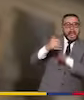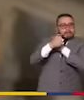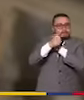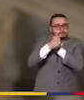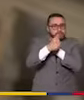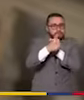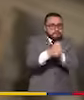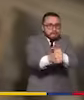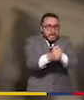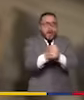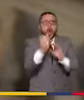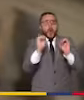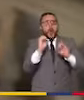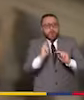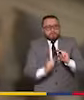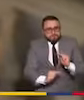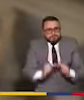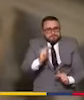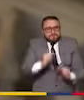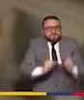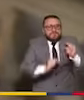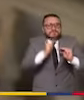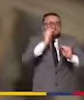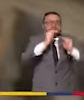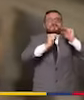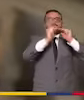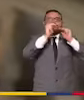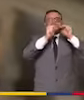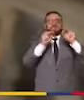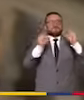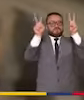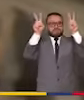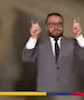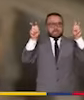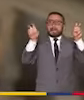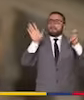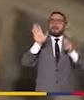también, construir también en términos de